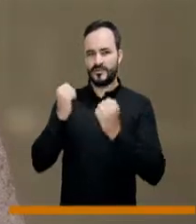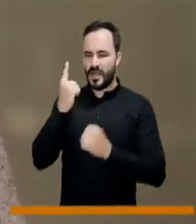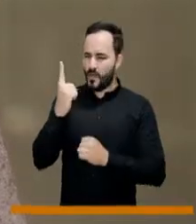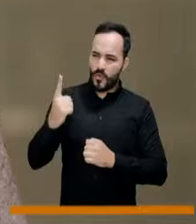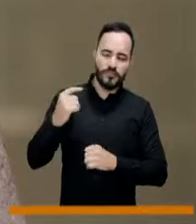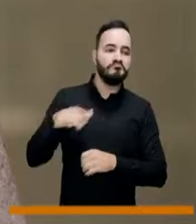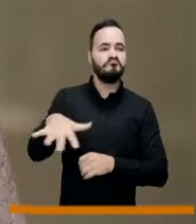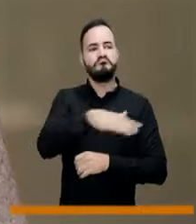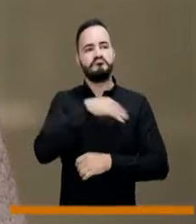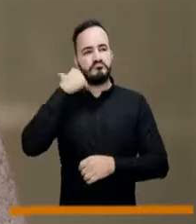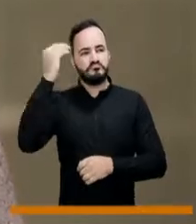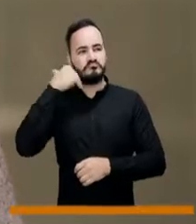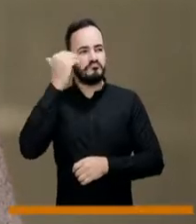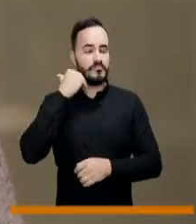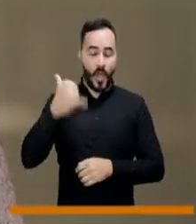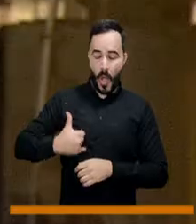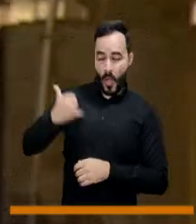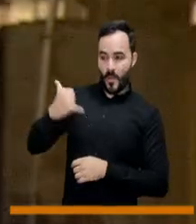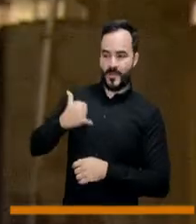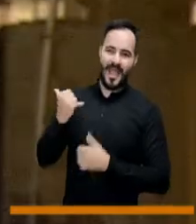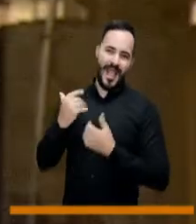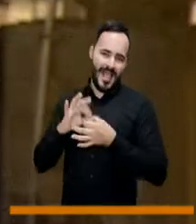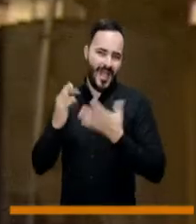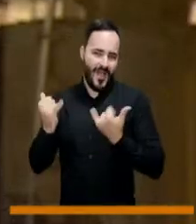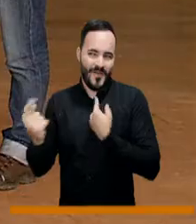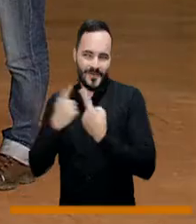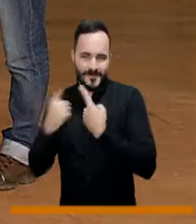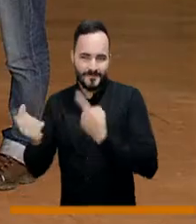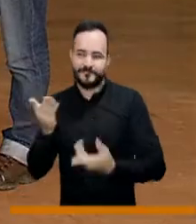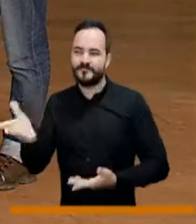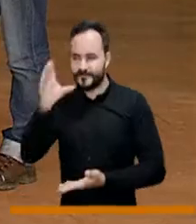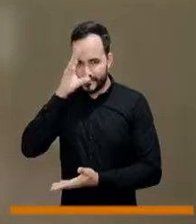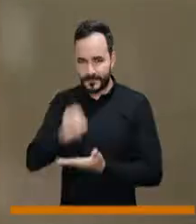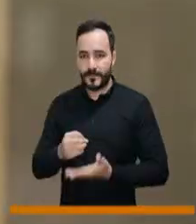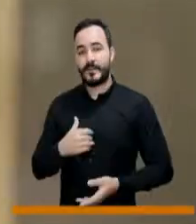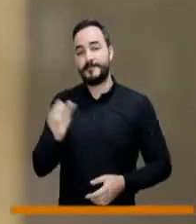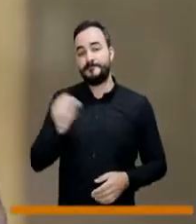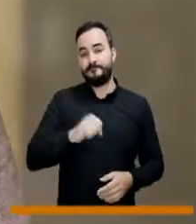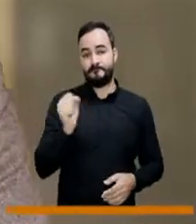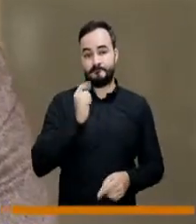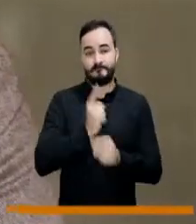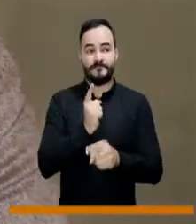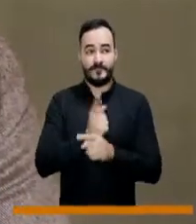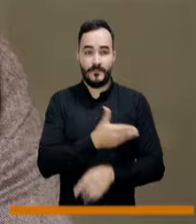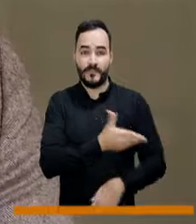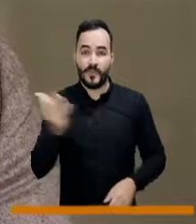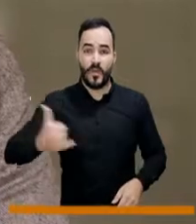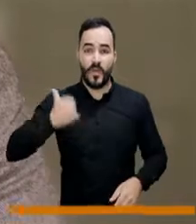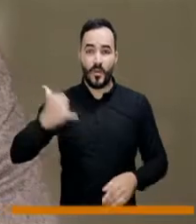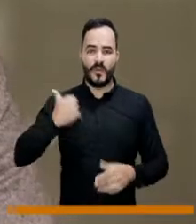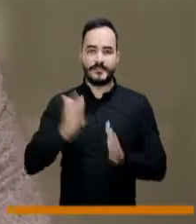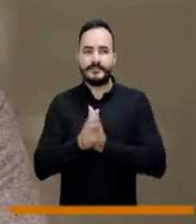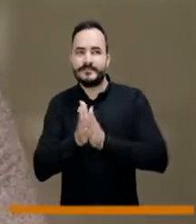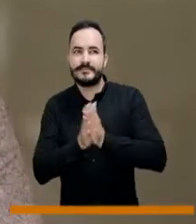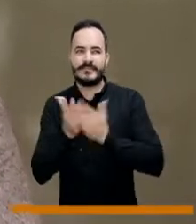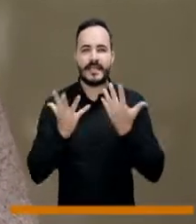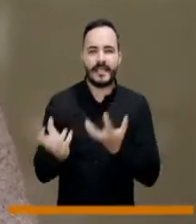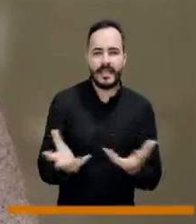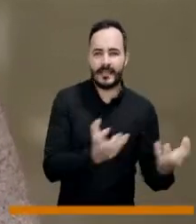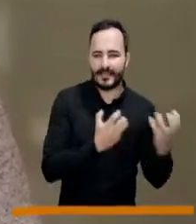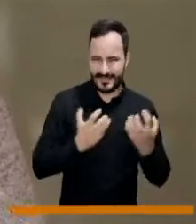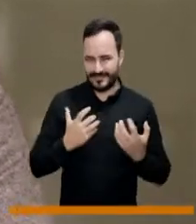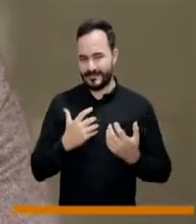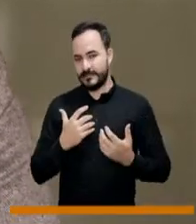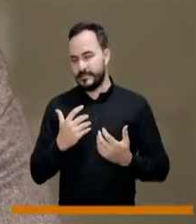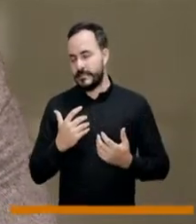concejal más joven que tiene Medellín en este momento? Sí, Katherine, es una pregunta muy interesante porque es una gran esperanza que tiene la sociedad hoy con la participación